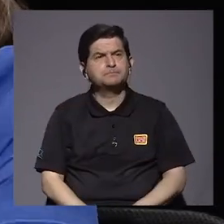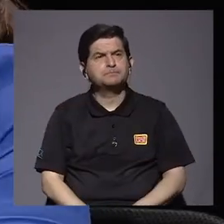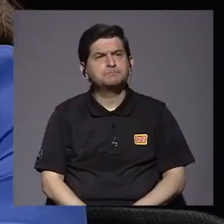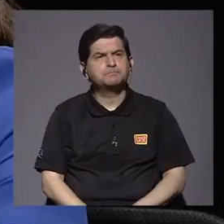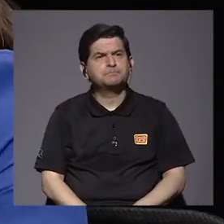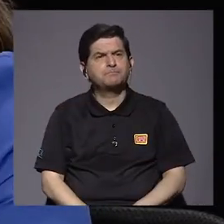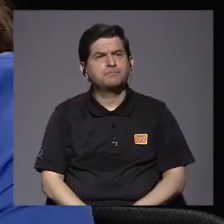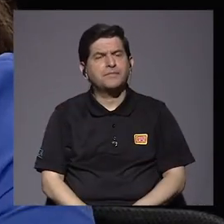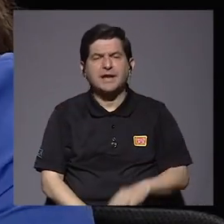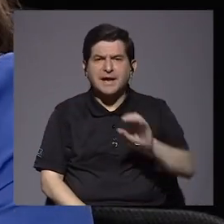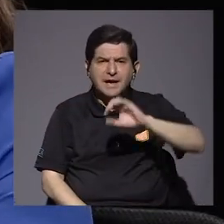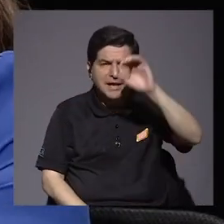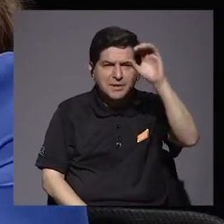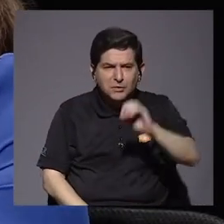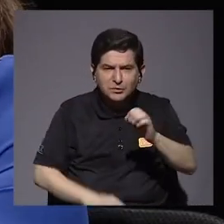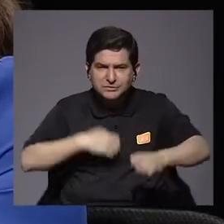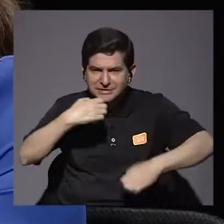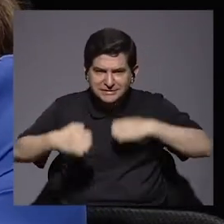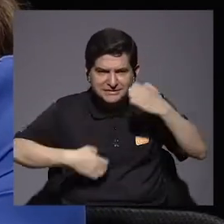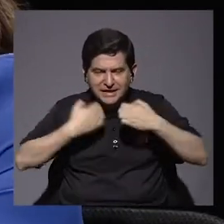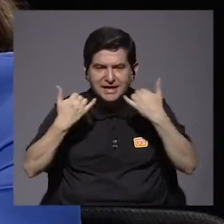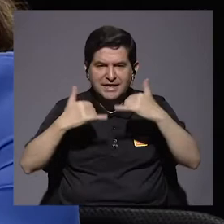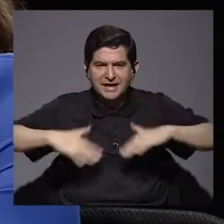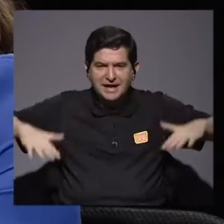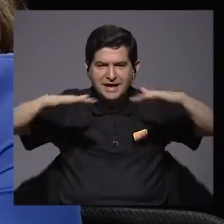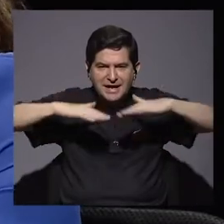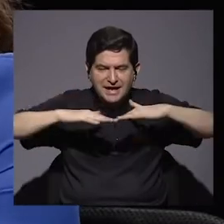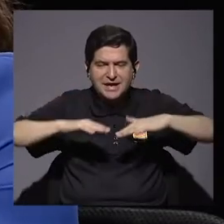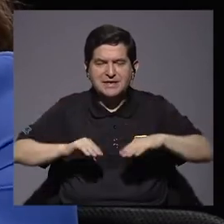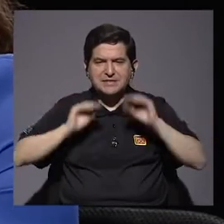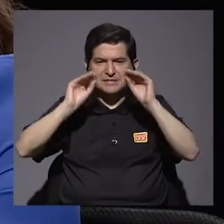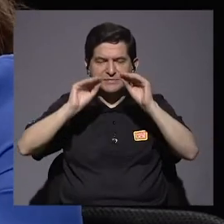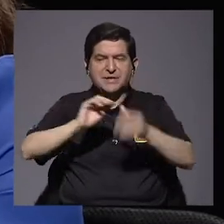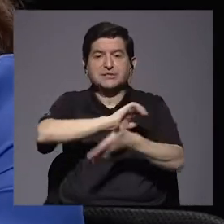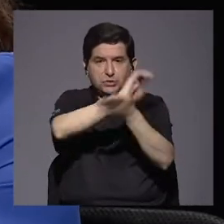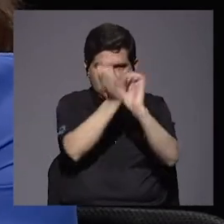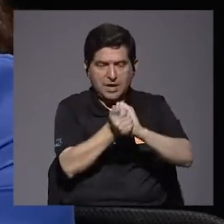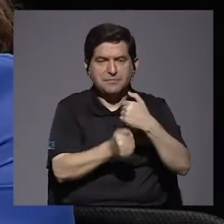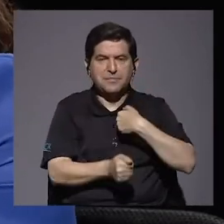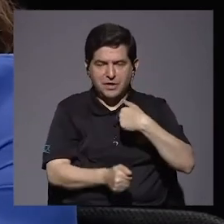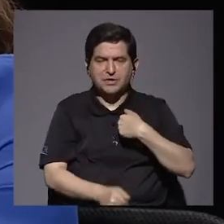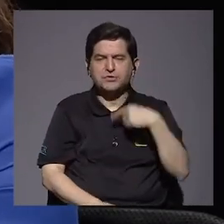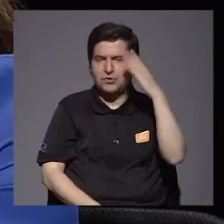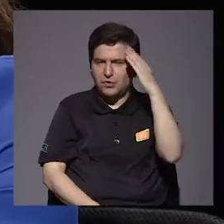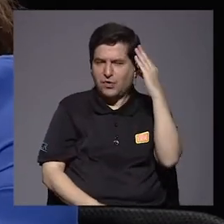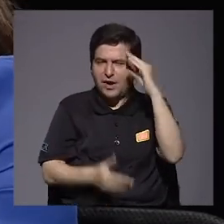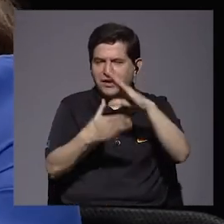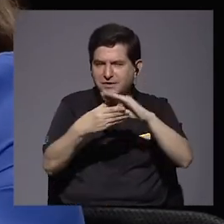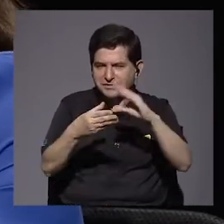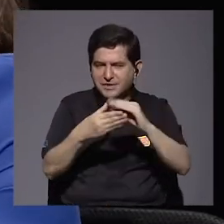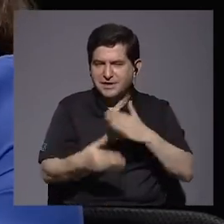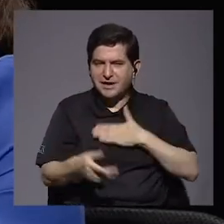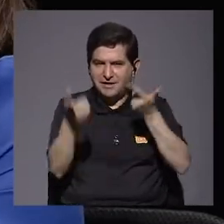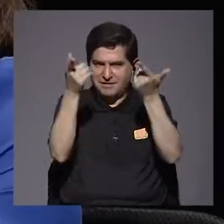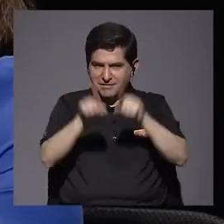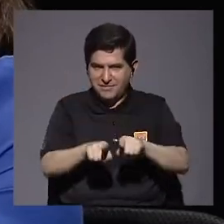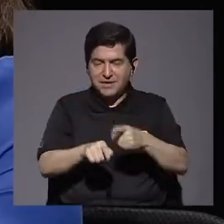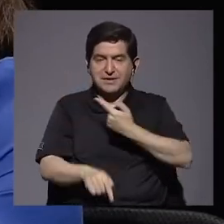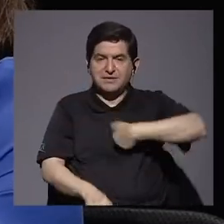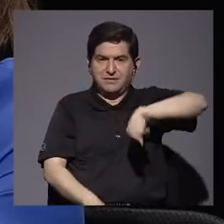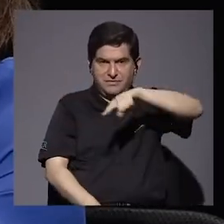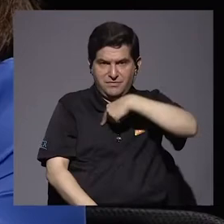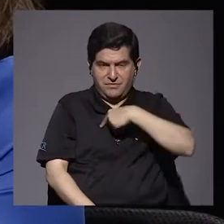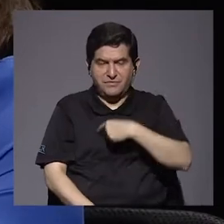la proporción de emocionalidad en el espacio docente cambia. Mire, yo le quiero contar una anécdota que me pasó. Nosotros